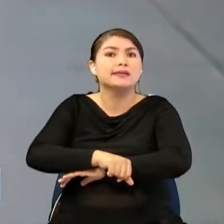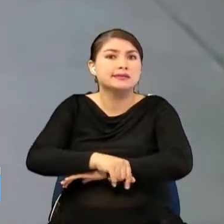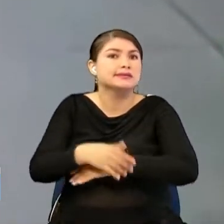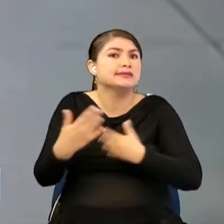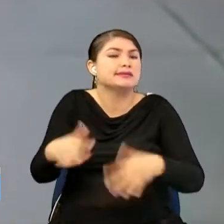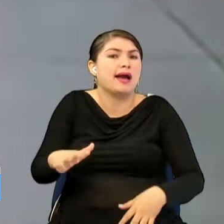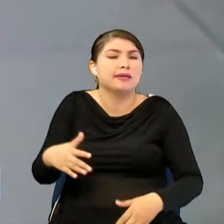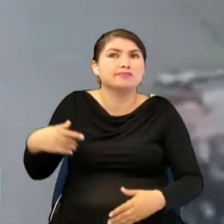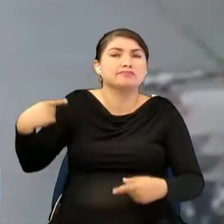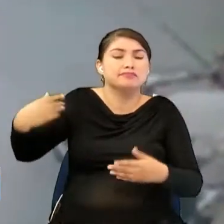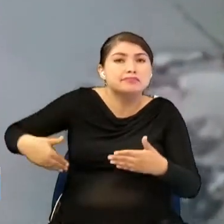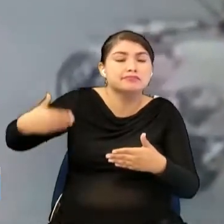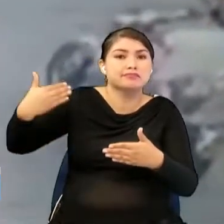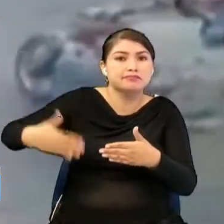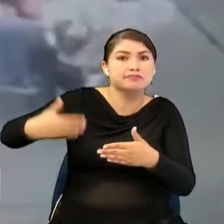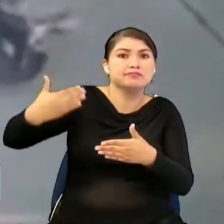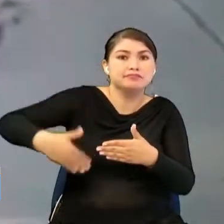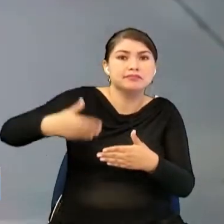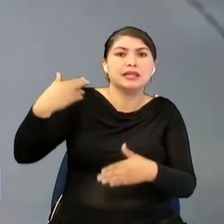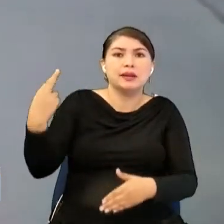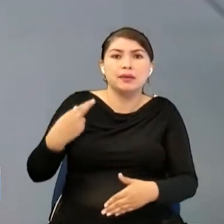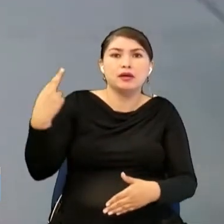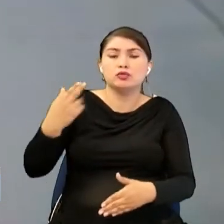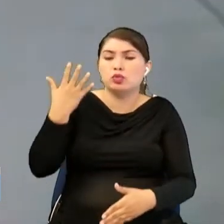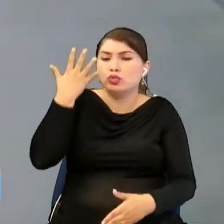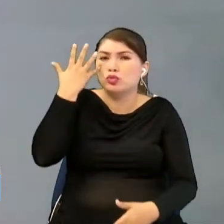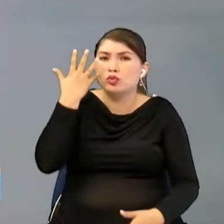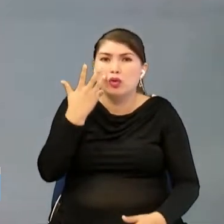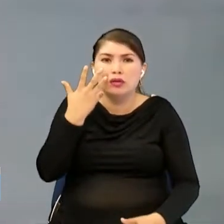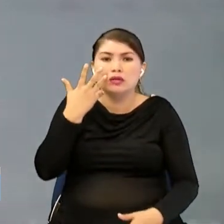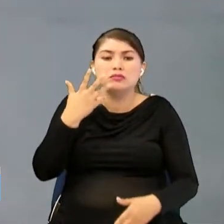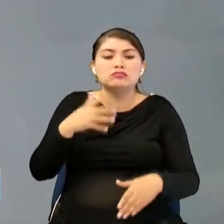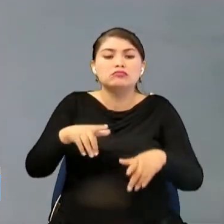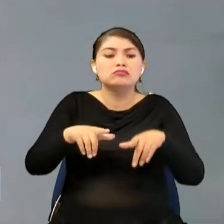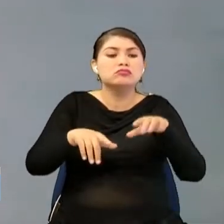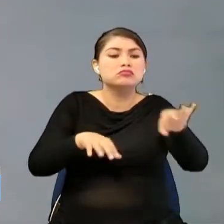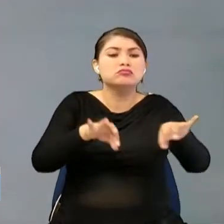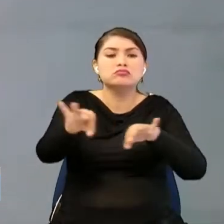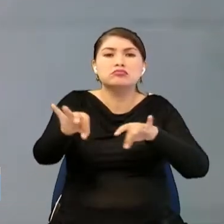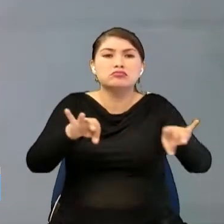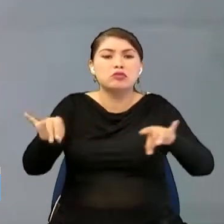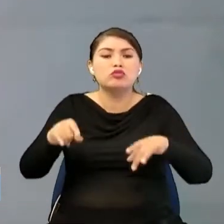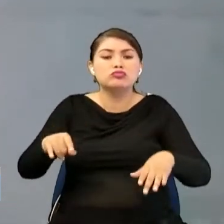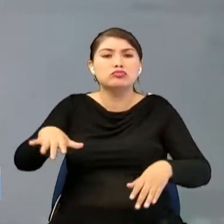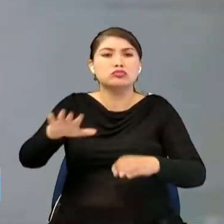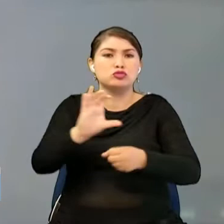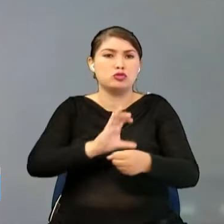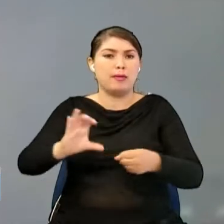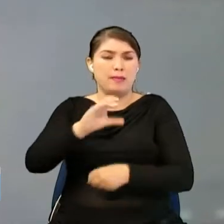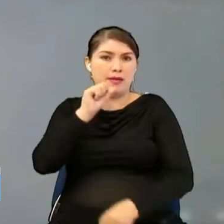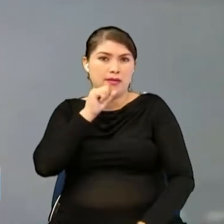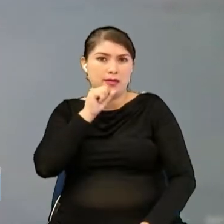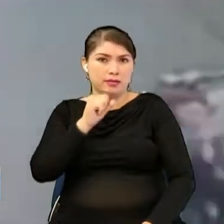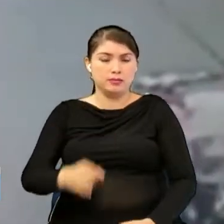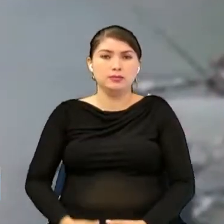una constante que se repite día tras día en diferentes sectores de la ciudad de Barranca Bermeja.